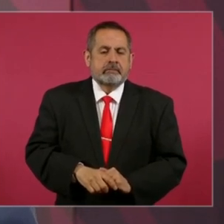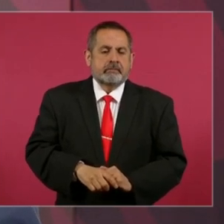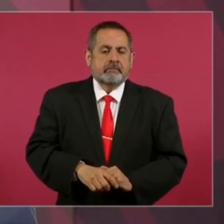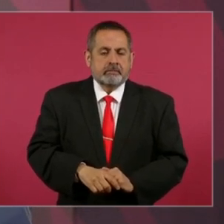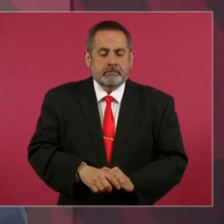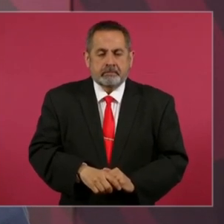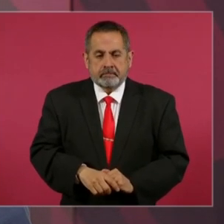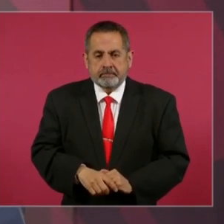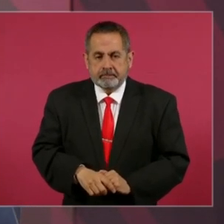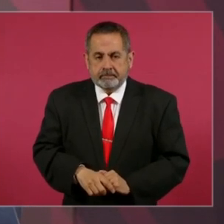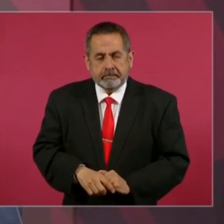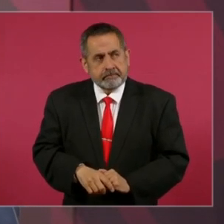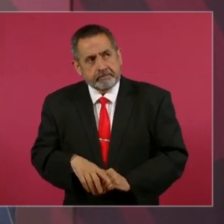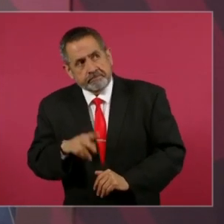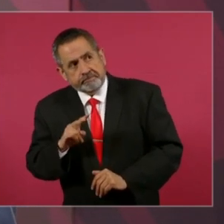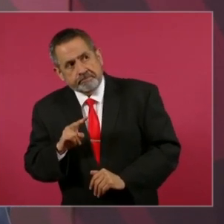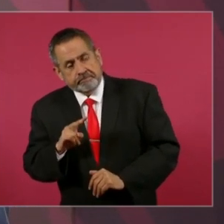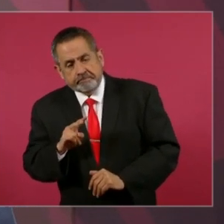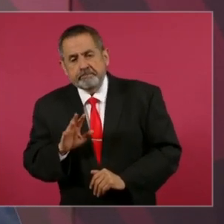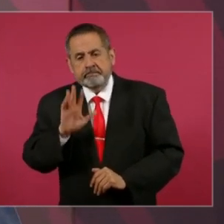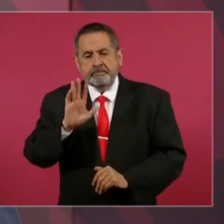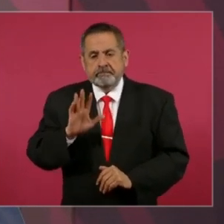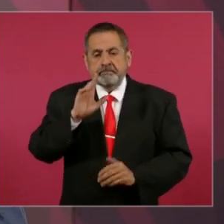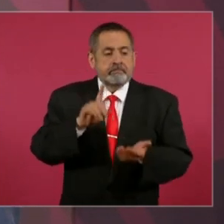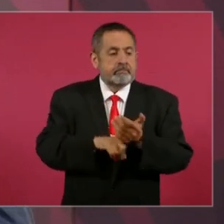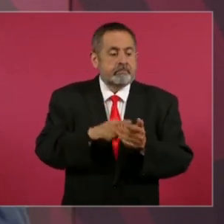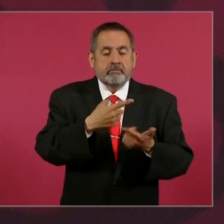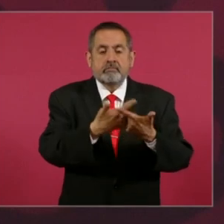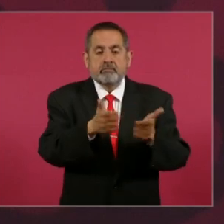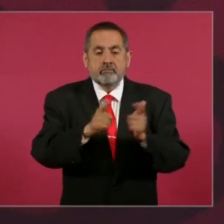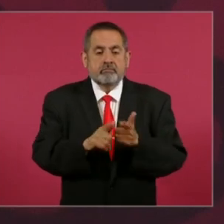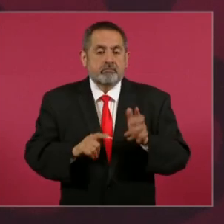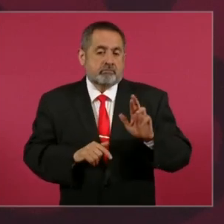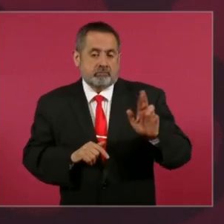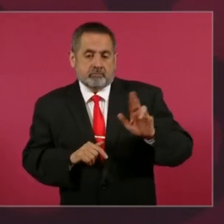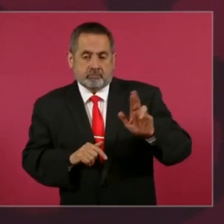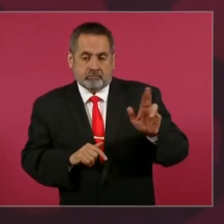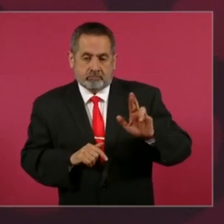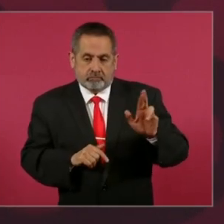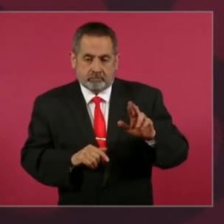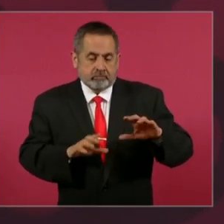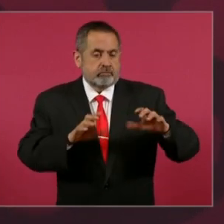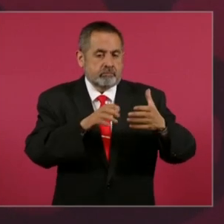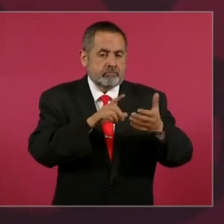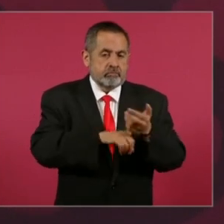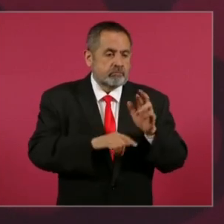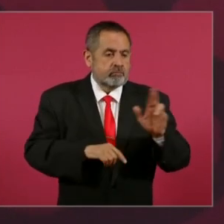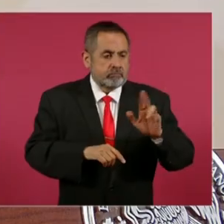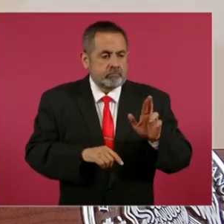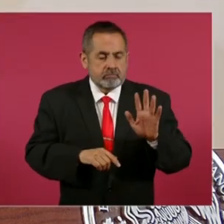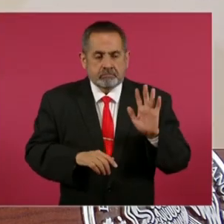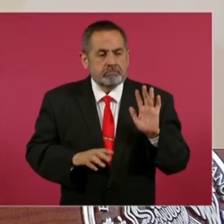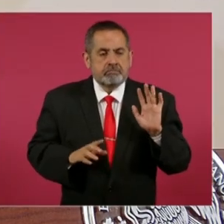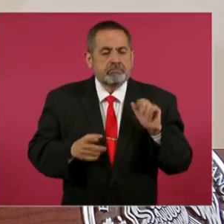Y al parecer, los republicanos están condicionando el